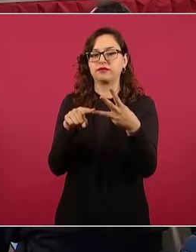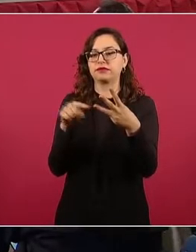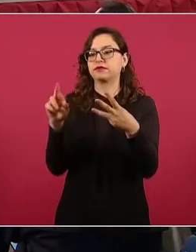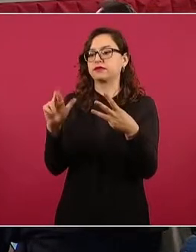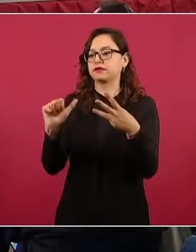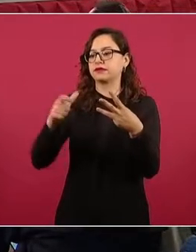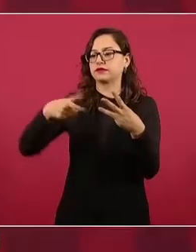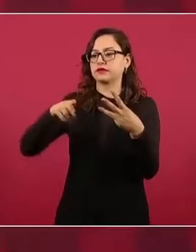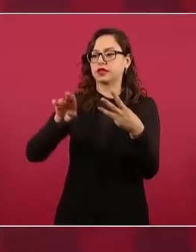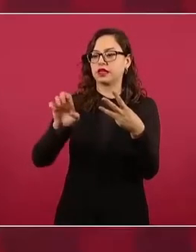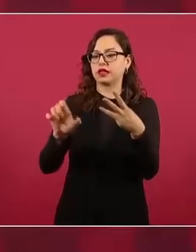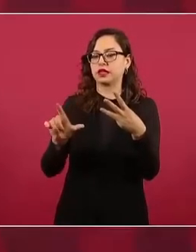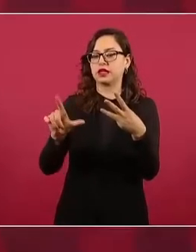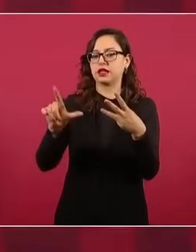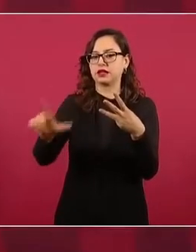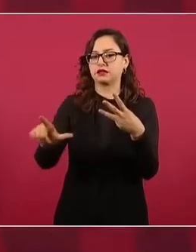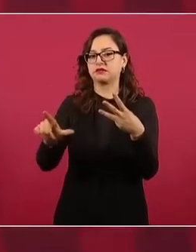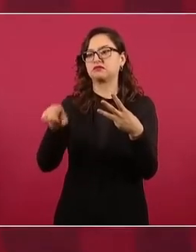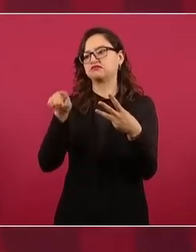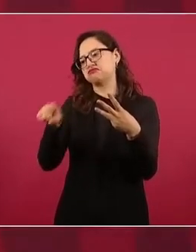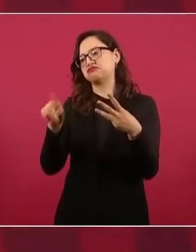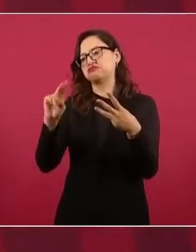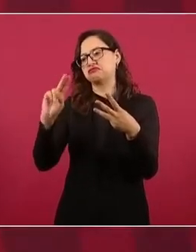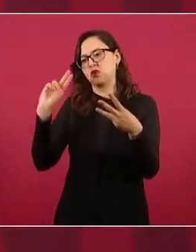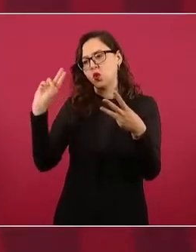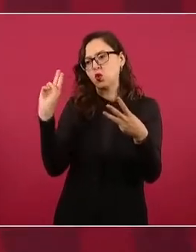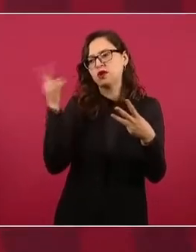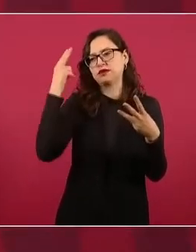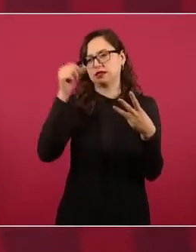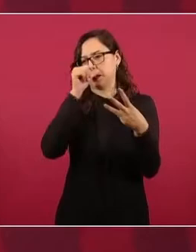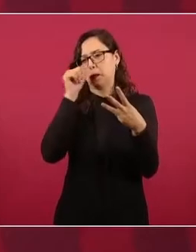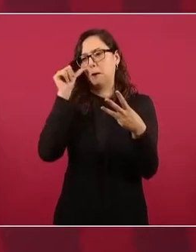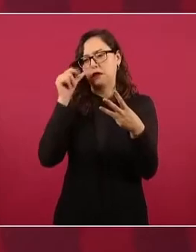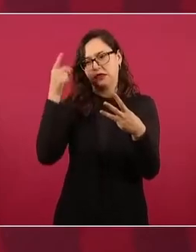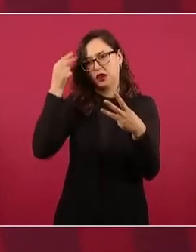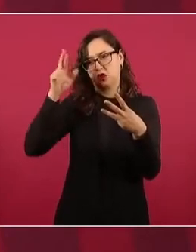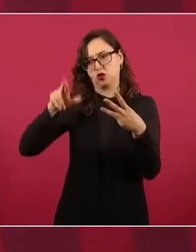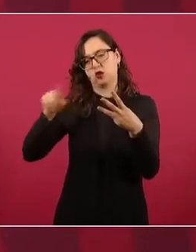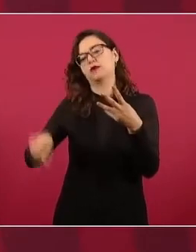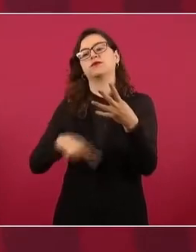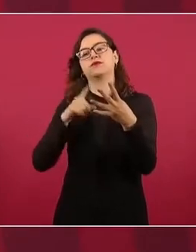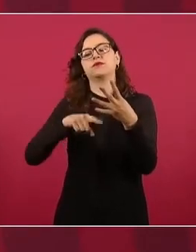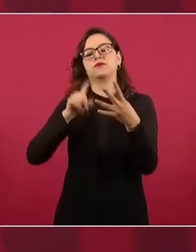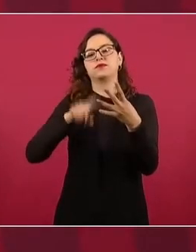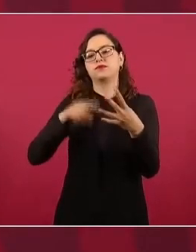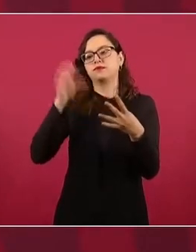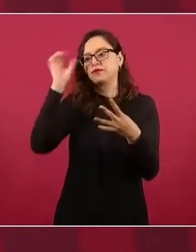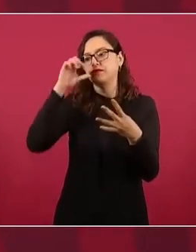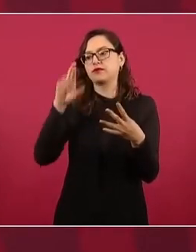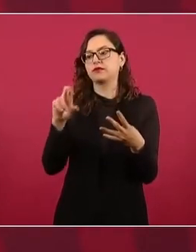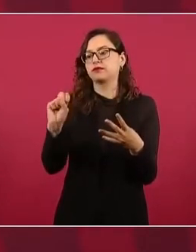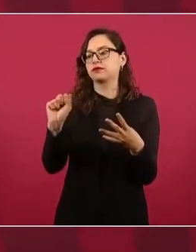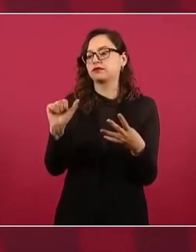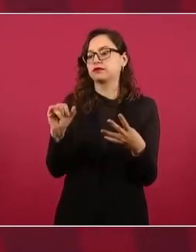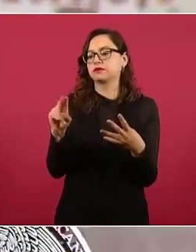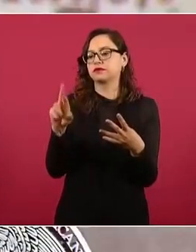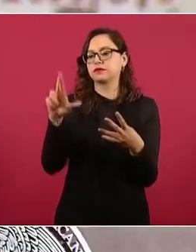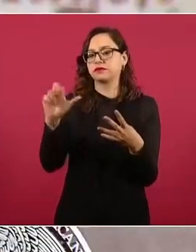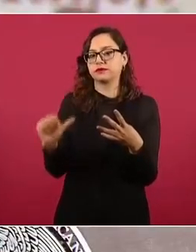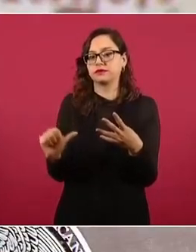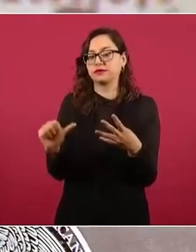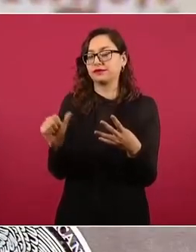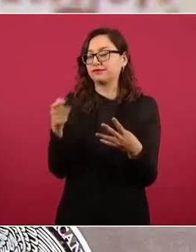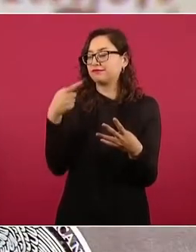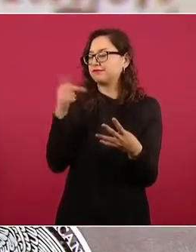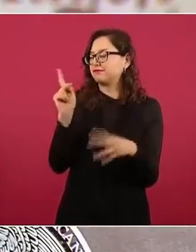Raquel Sosa, directora de las Universidades del Bienestar Benito Juárez, la científica Rosaura Ruiz. Pero